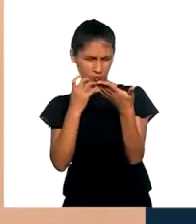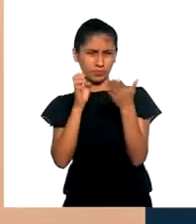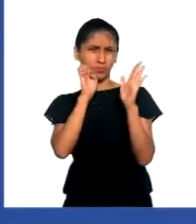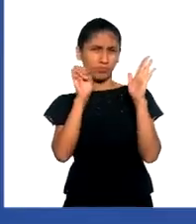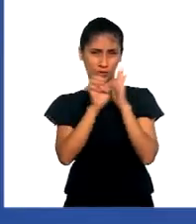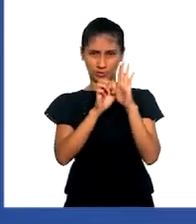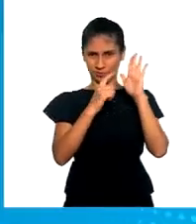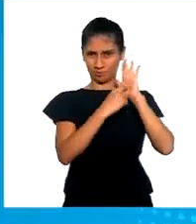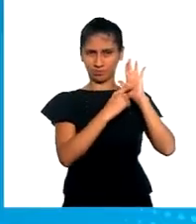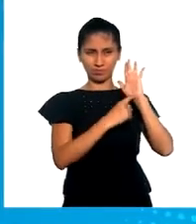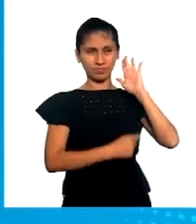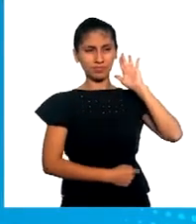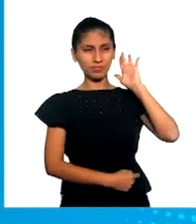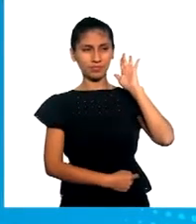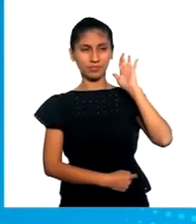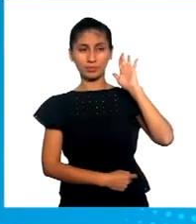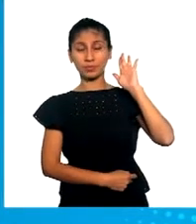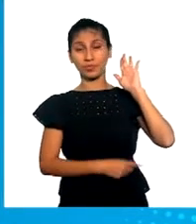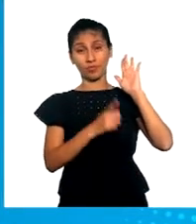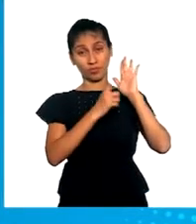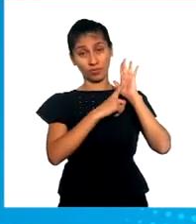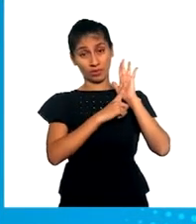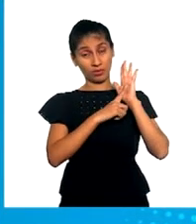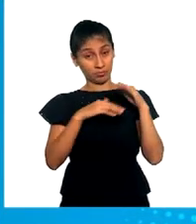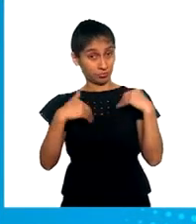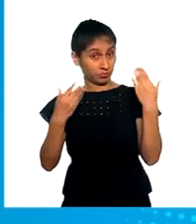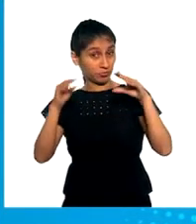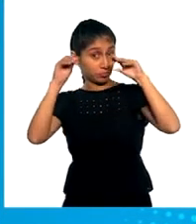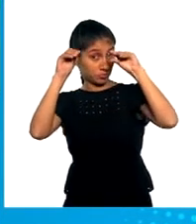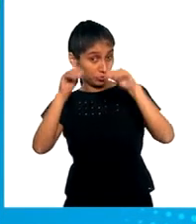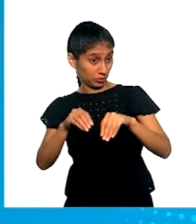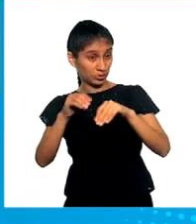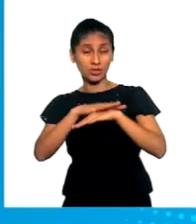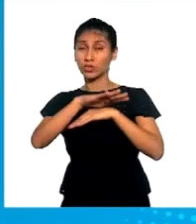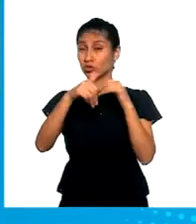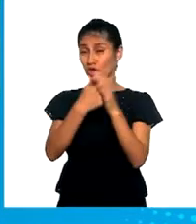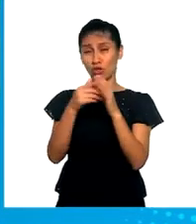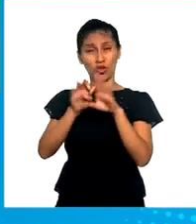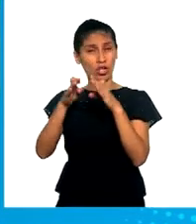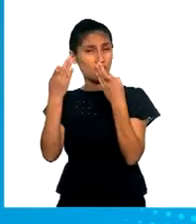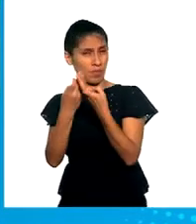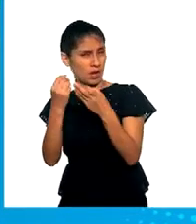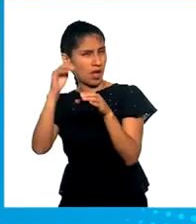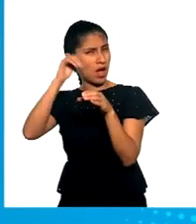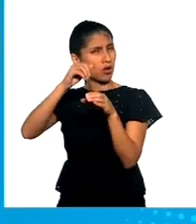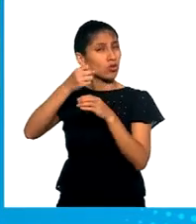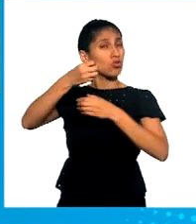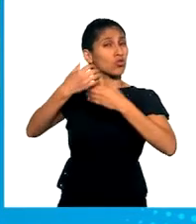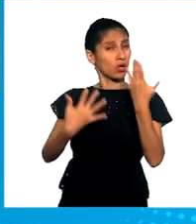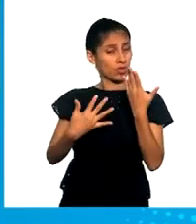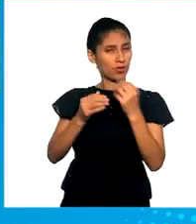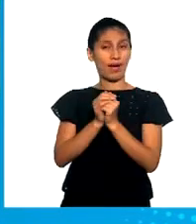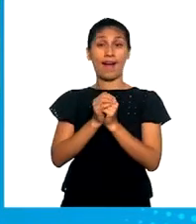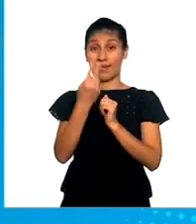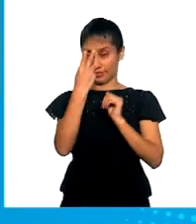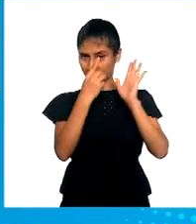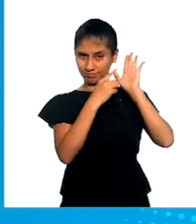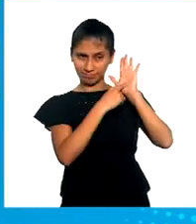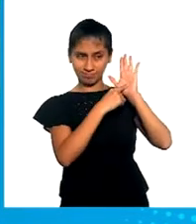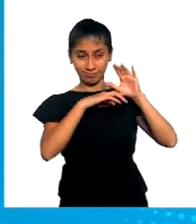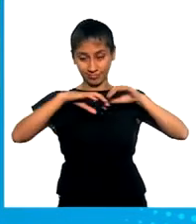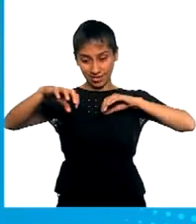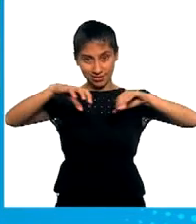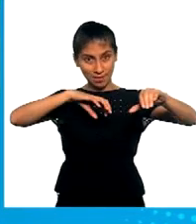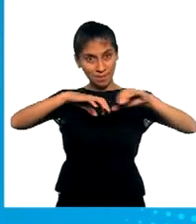tabla en la que podemos incluir nuestros ingresos y el monto de ahorro familiar lo ideal es separar como mínimo el